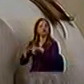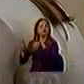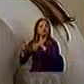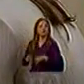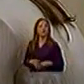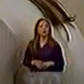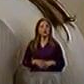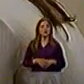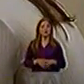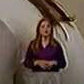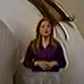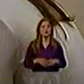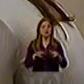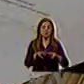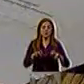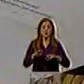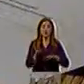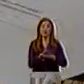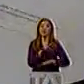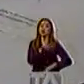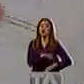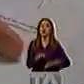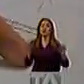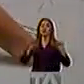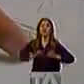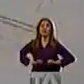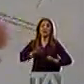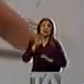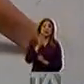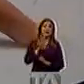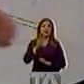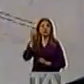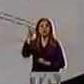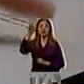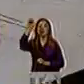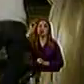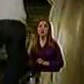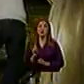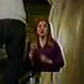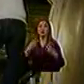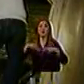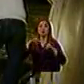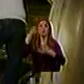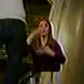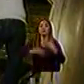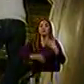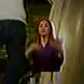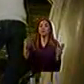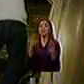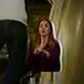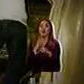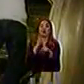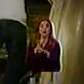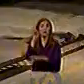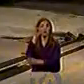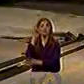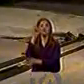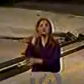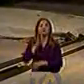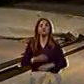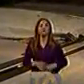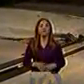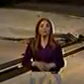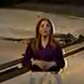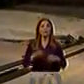investigaciones revelan que el uso del combustible puede significar entre el 5 y 10% del costo total de la producción del sector industrial.